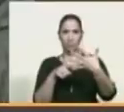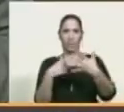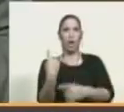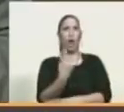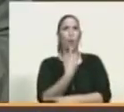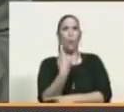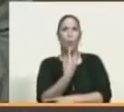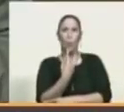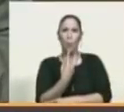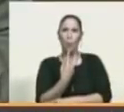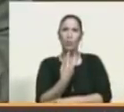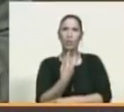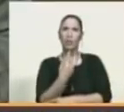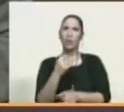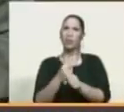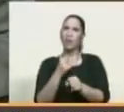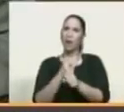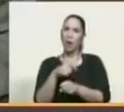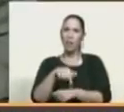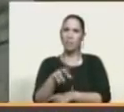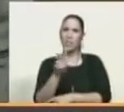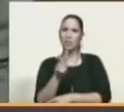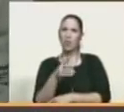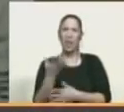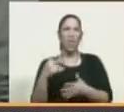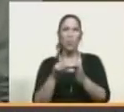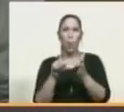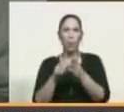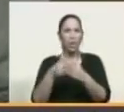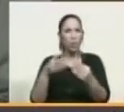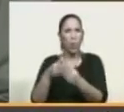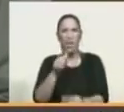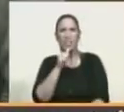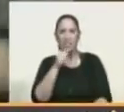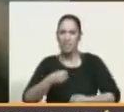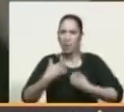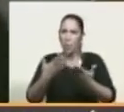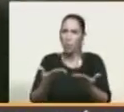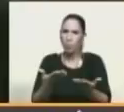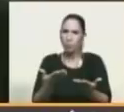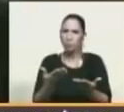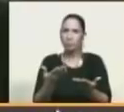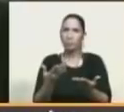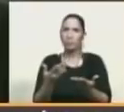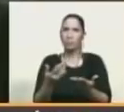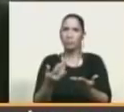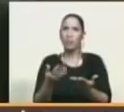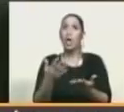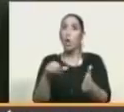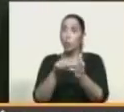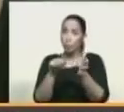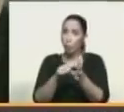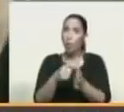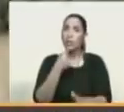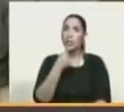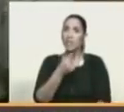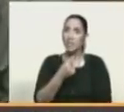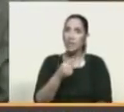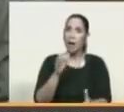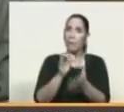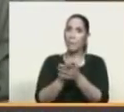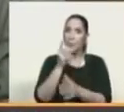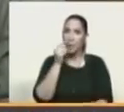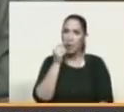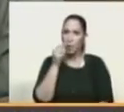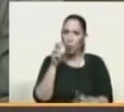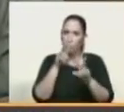era aquí en Venezuela, ¿de dónde sacó los dólares? ¿Quién se los dio? Y ahí es donde el compañero Jesús Faría, cuando ellos comenzaron a